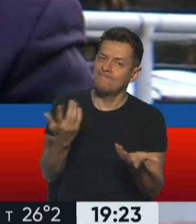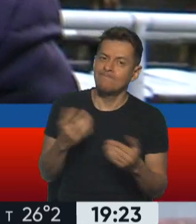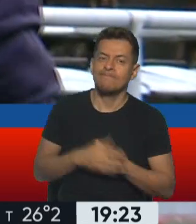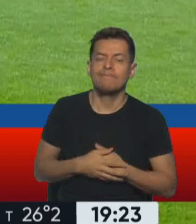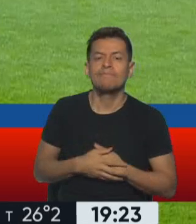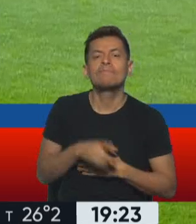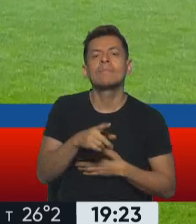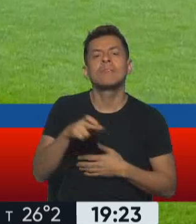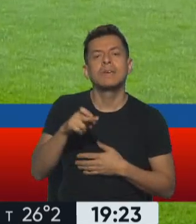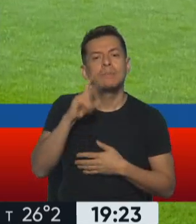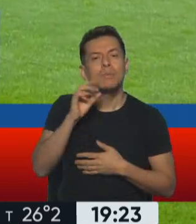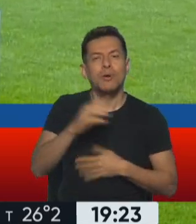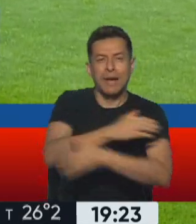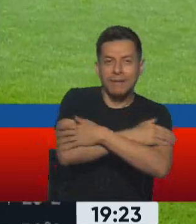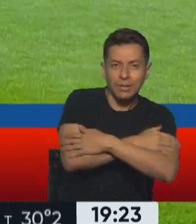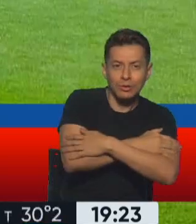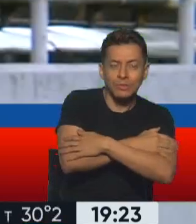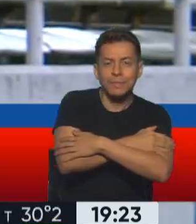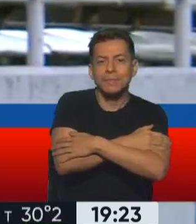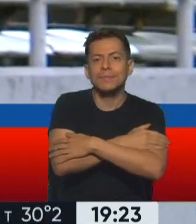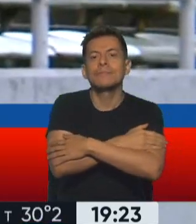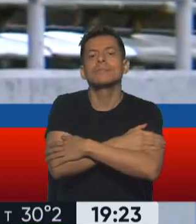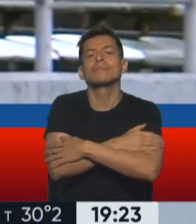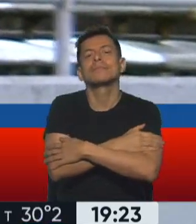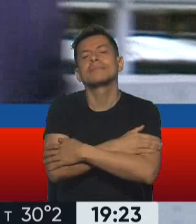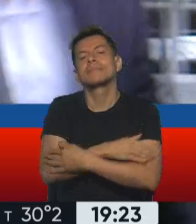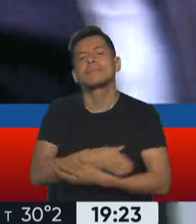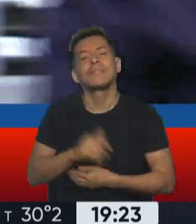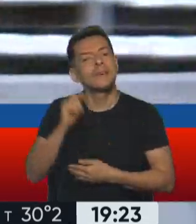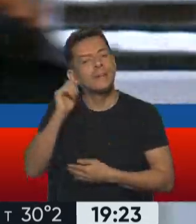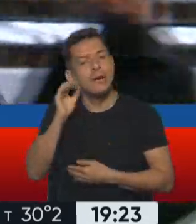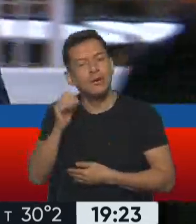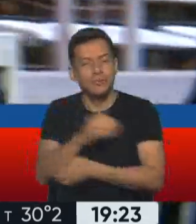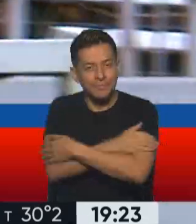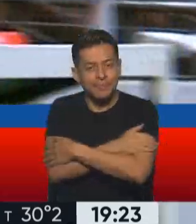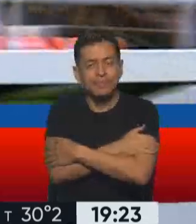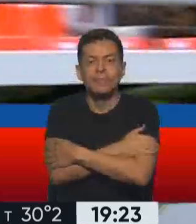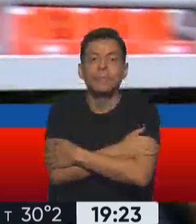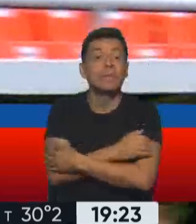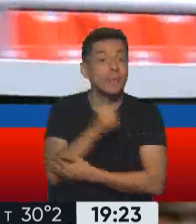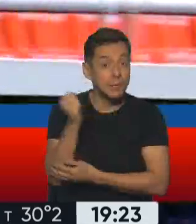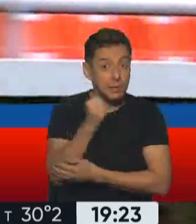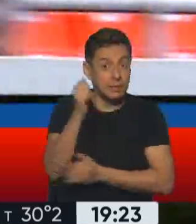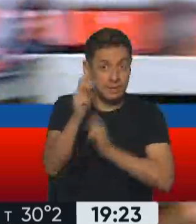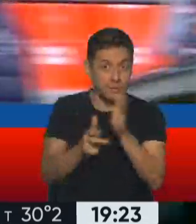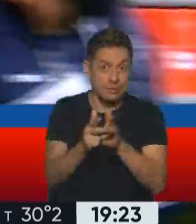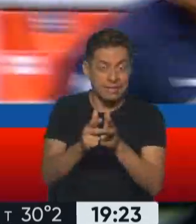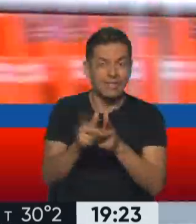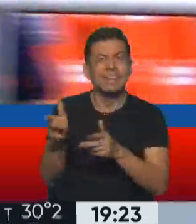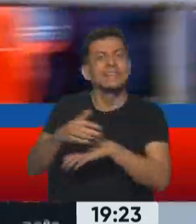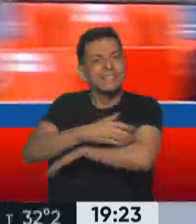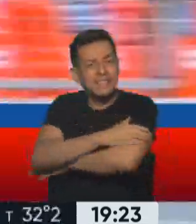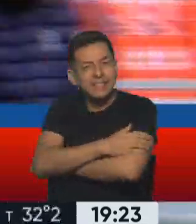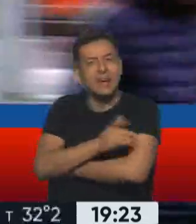pipo gorosito estamos acosando a fernando gago que dicho sea de paso importante destacarlo por eso el saludo